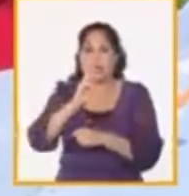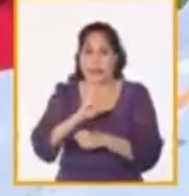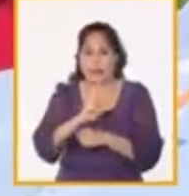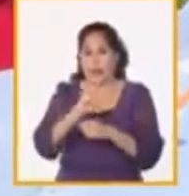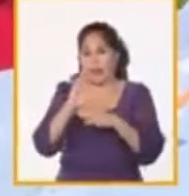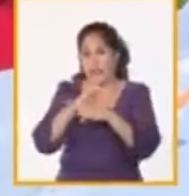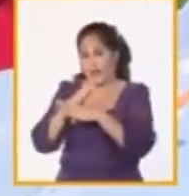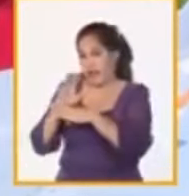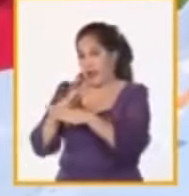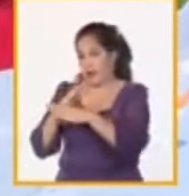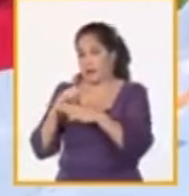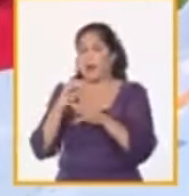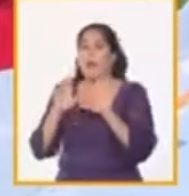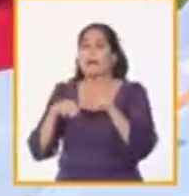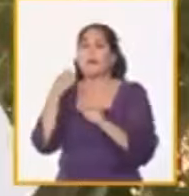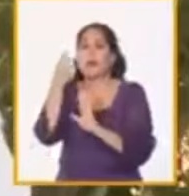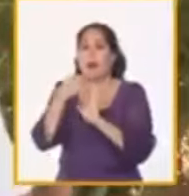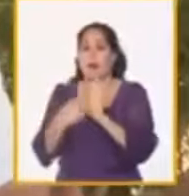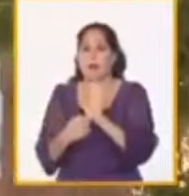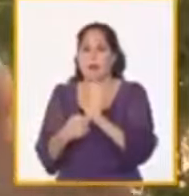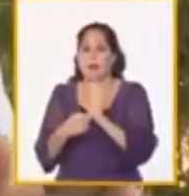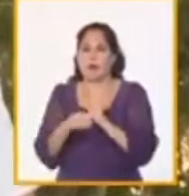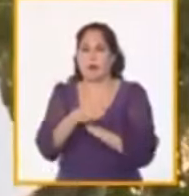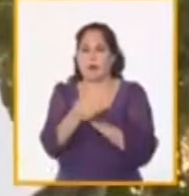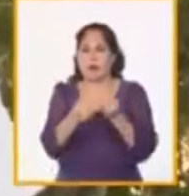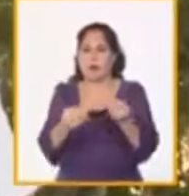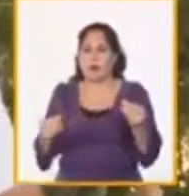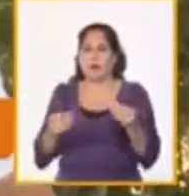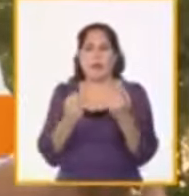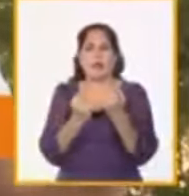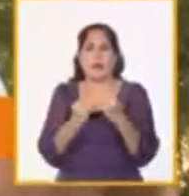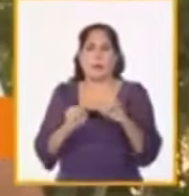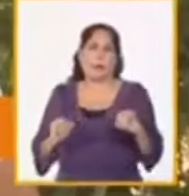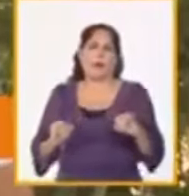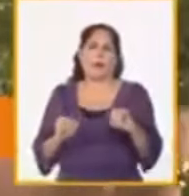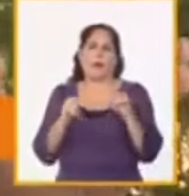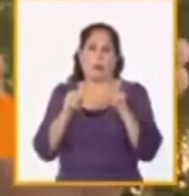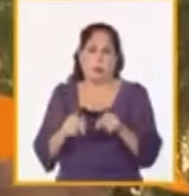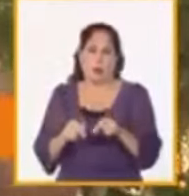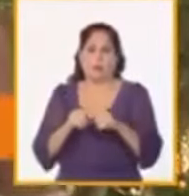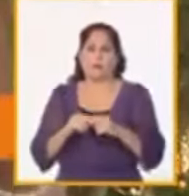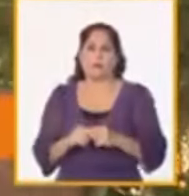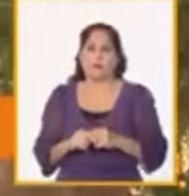de acuerdo a las características que tiene la topografía. Se va a independizar el sistema que existe ahora en Paso Bonito.